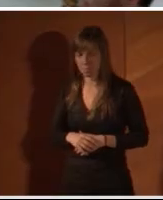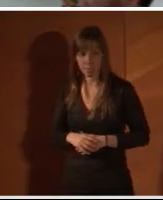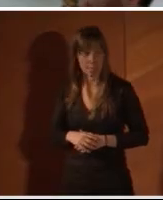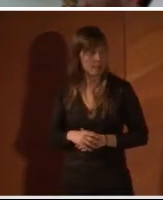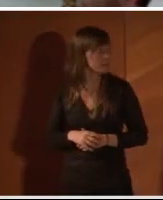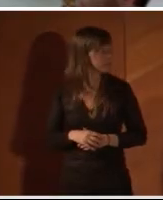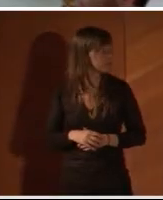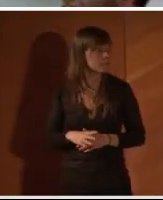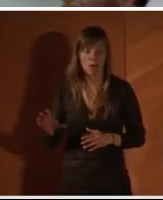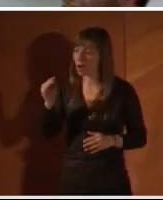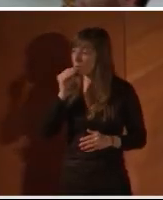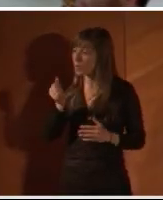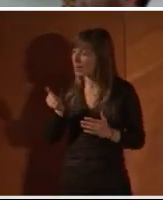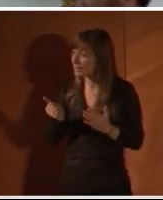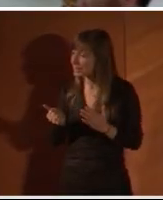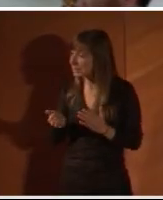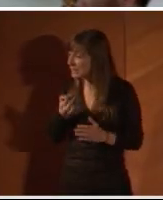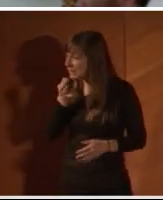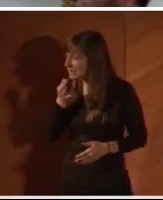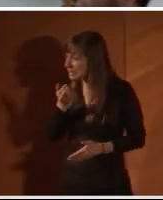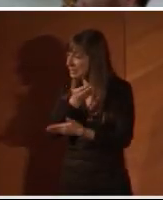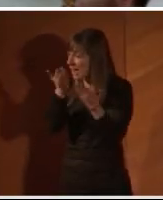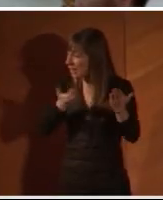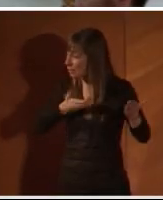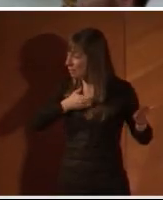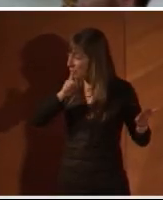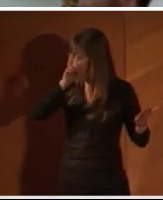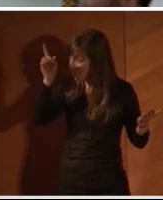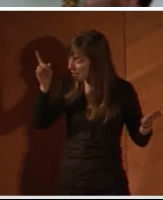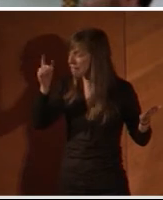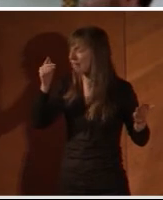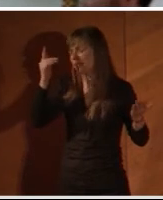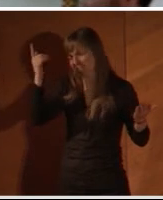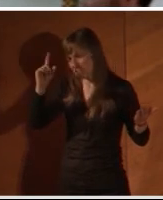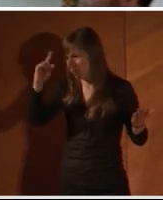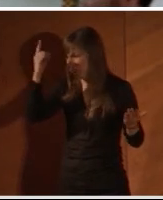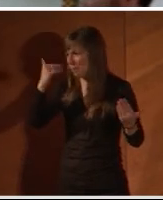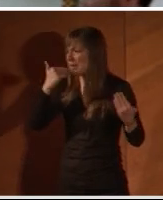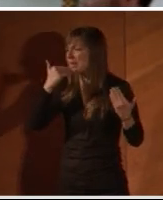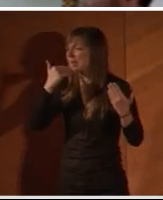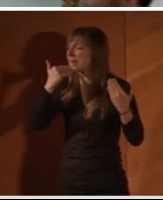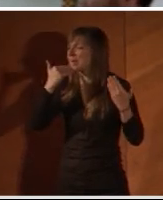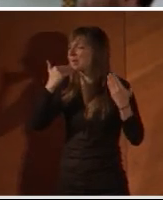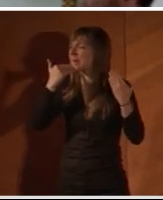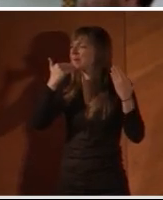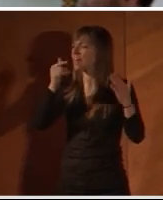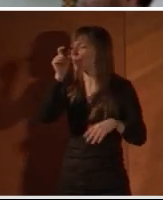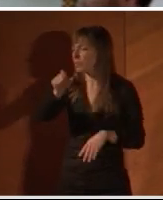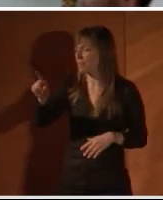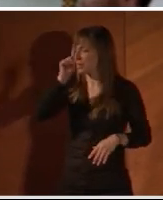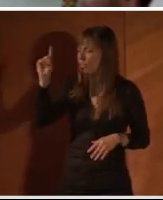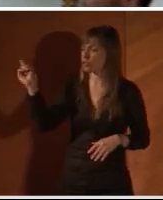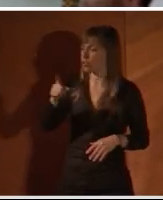Adelante. Hola, buenas tardes, Ayuntamiento de Madrid. Bueno, agradecer a la alcaldesa de todos los madrileños, a Manuela